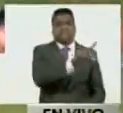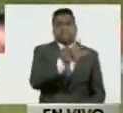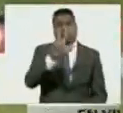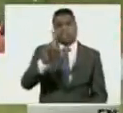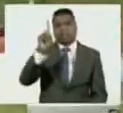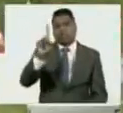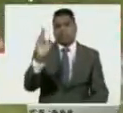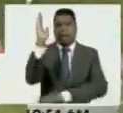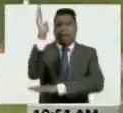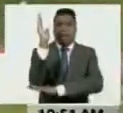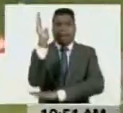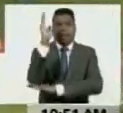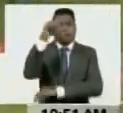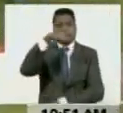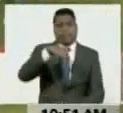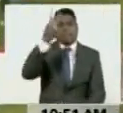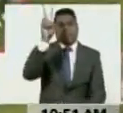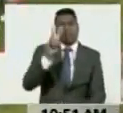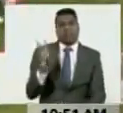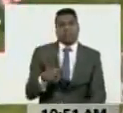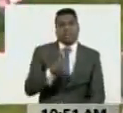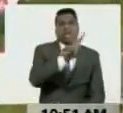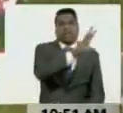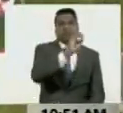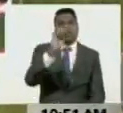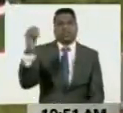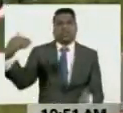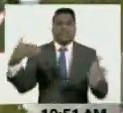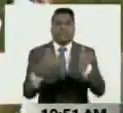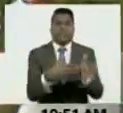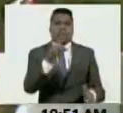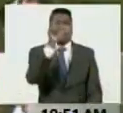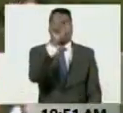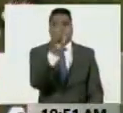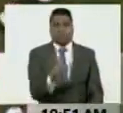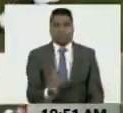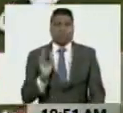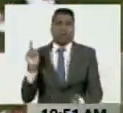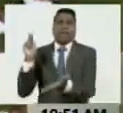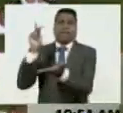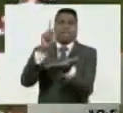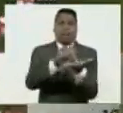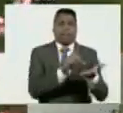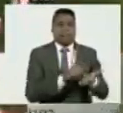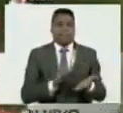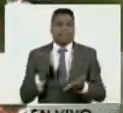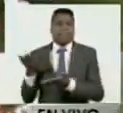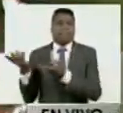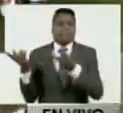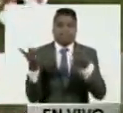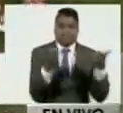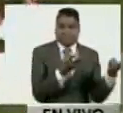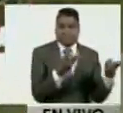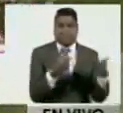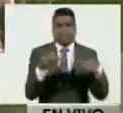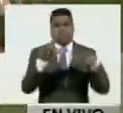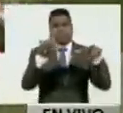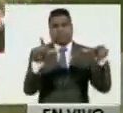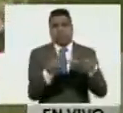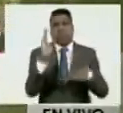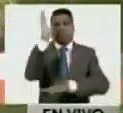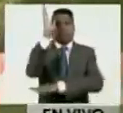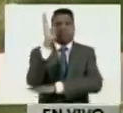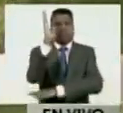país, estableciéndose más de 200.000 personas que visitaron estos centros, y que el